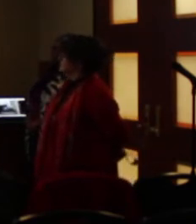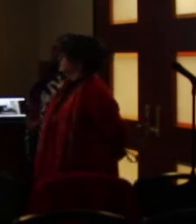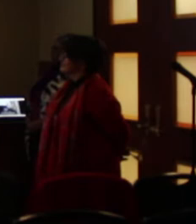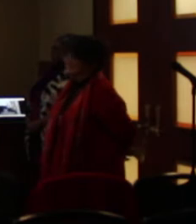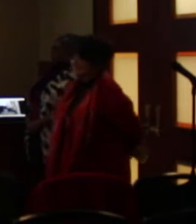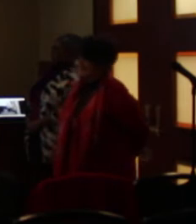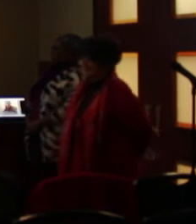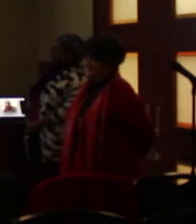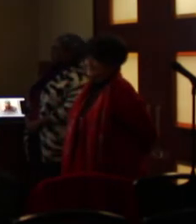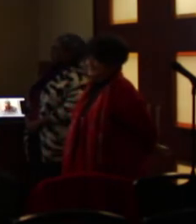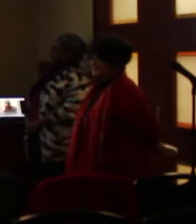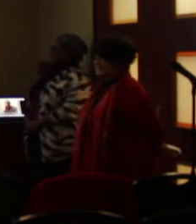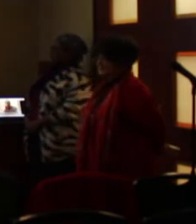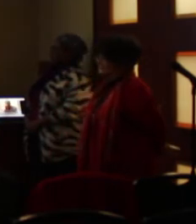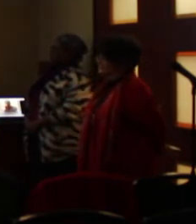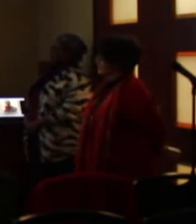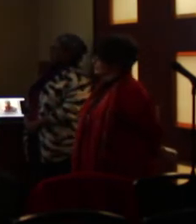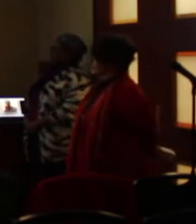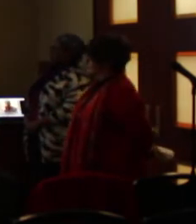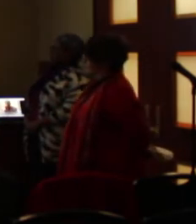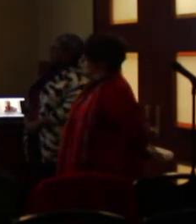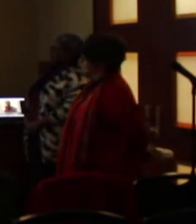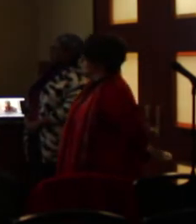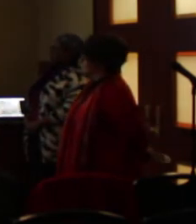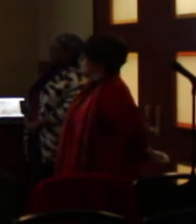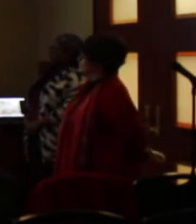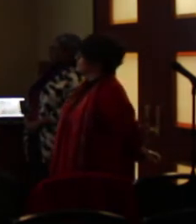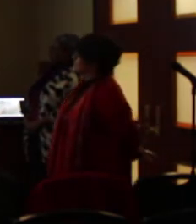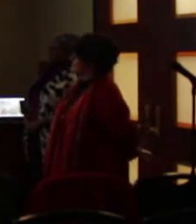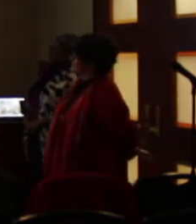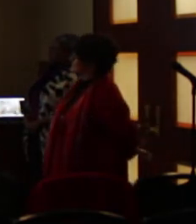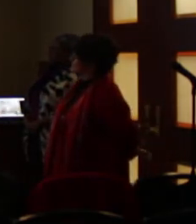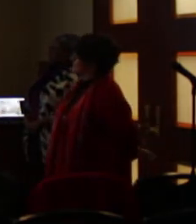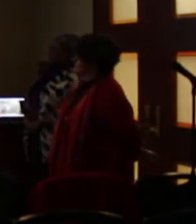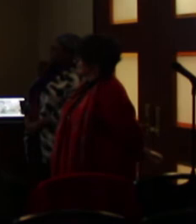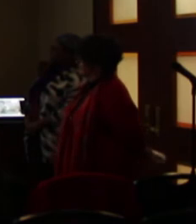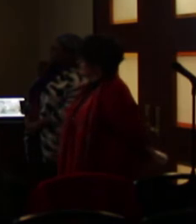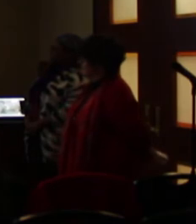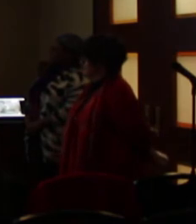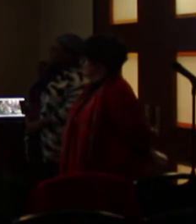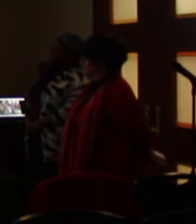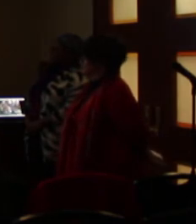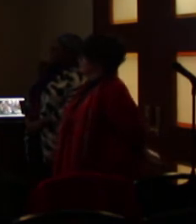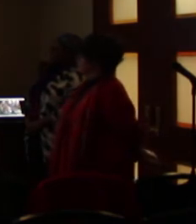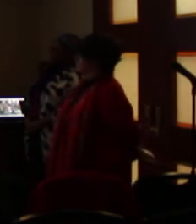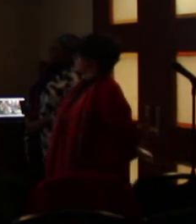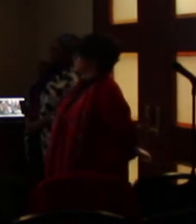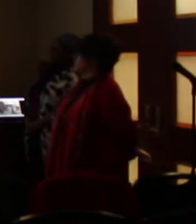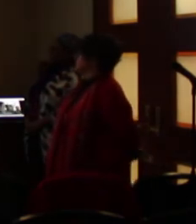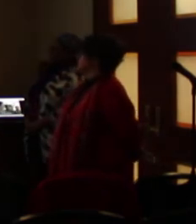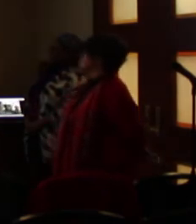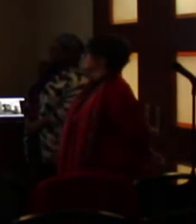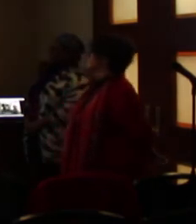Santiago, por todo lo que es Santiago, por la belleza, por el sol, por la fuerza que tiene la gente. Ya yo pienso